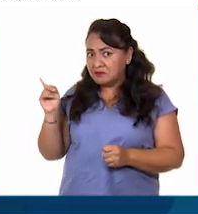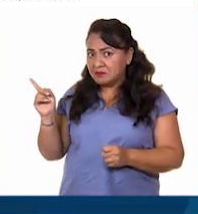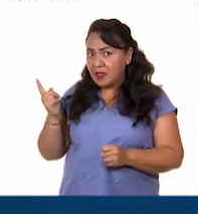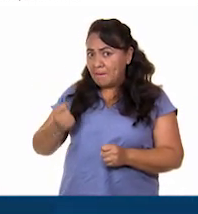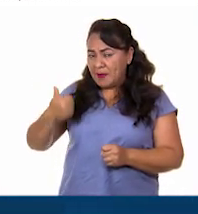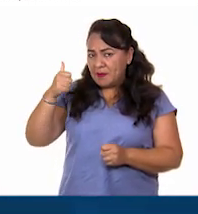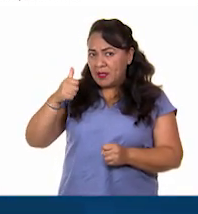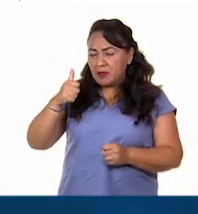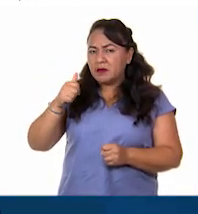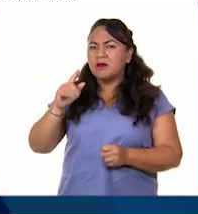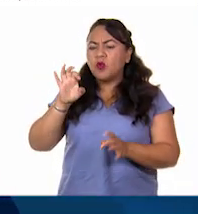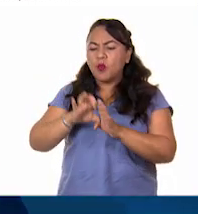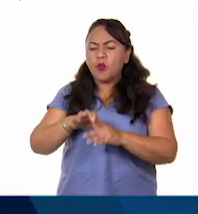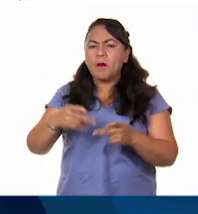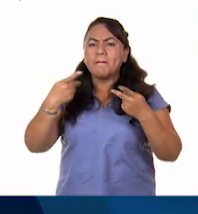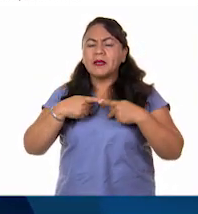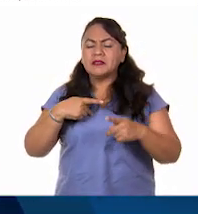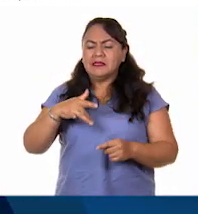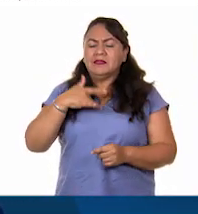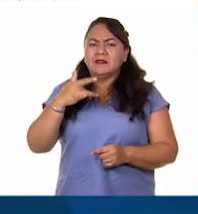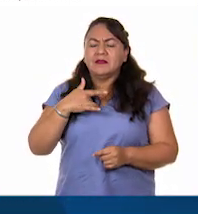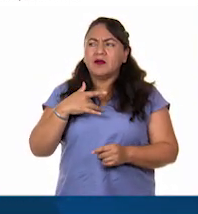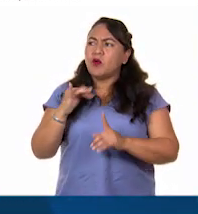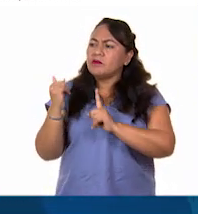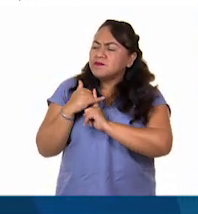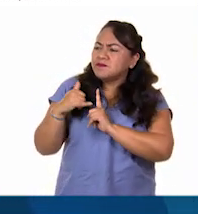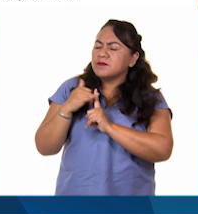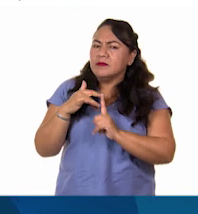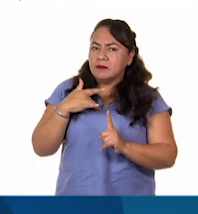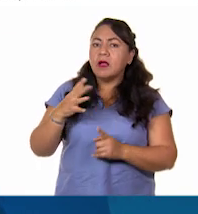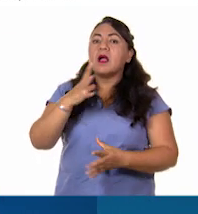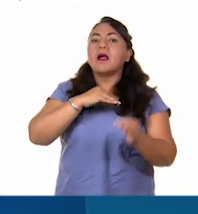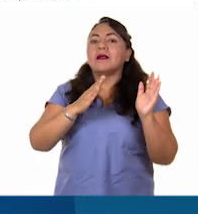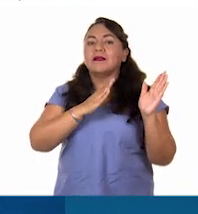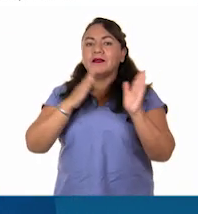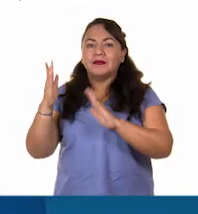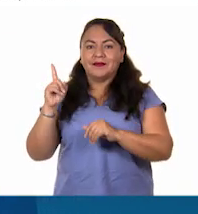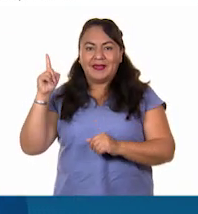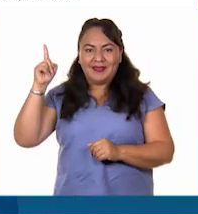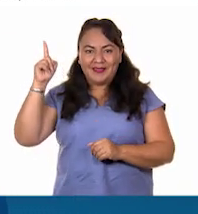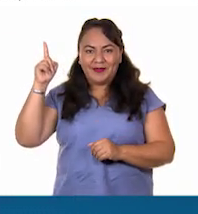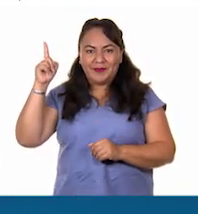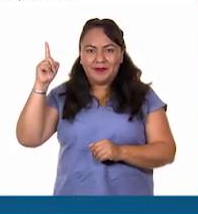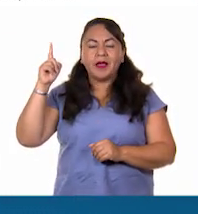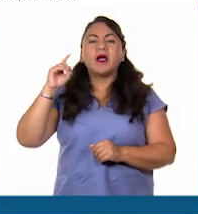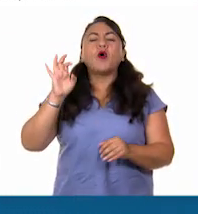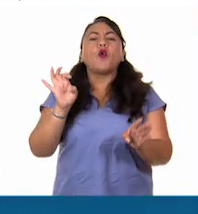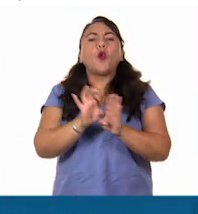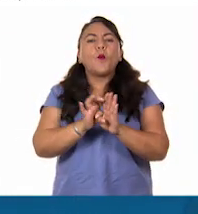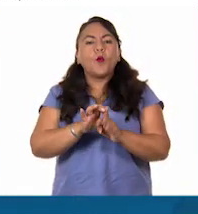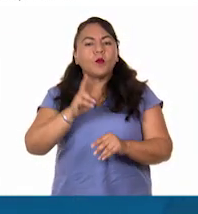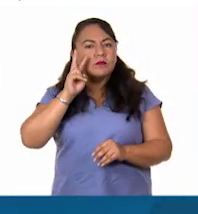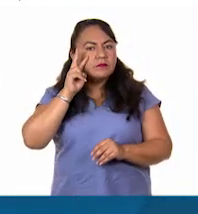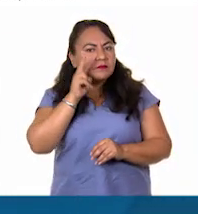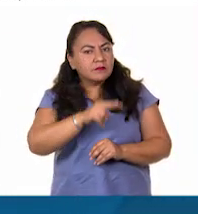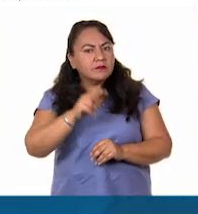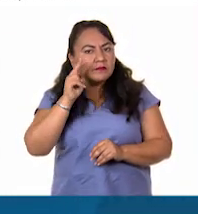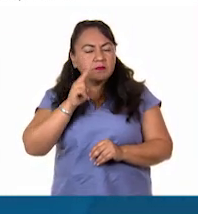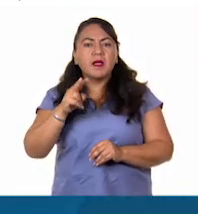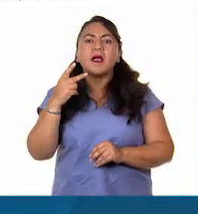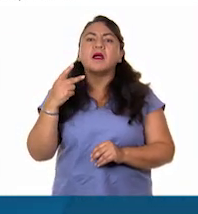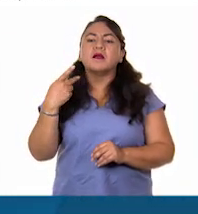la víctima del acoso y en el segundo, cómo es posible observarlo pues en su forma de ser,